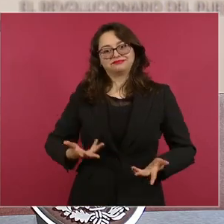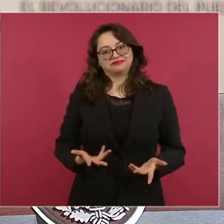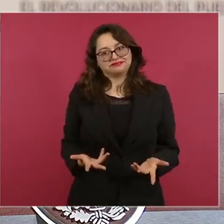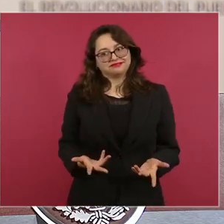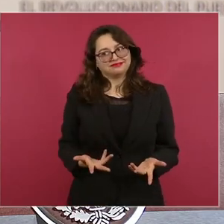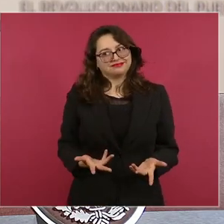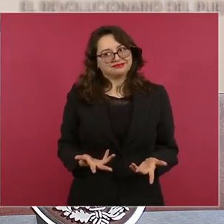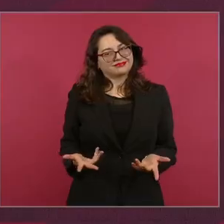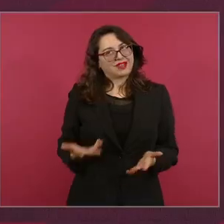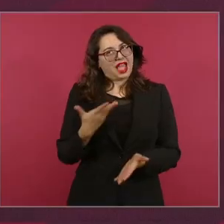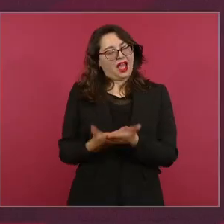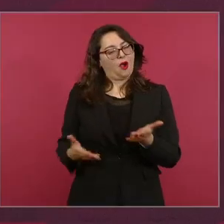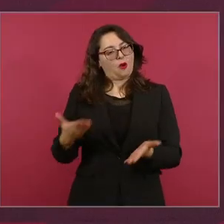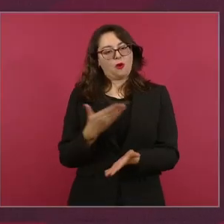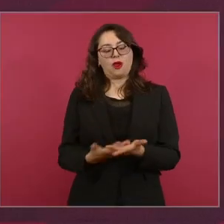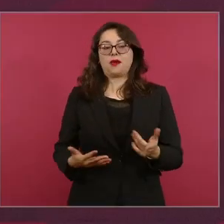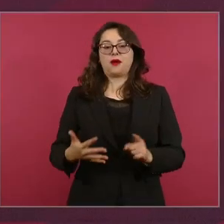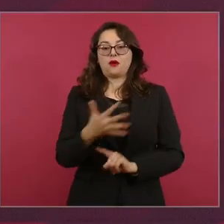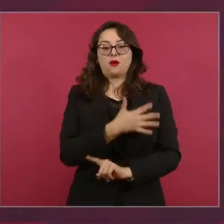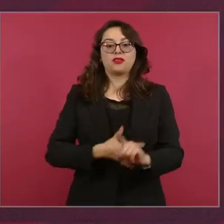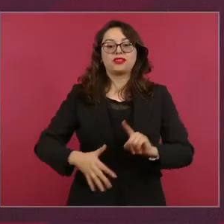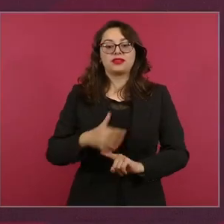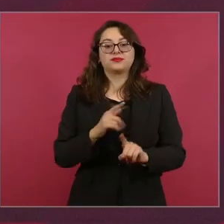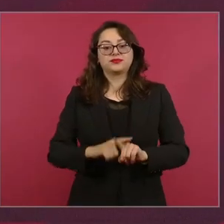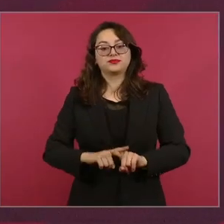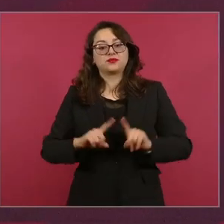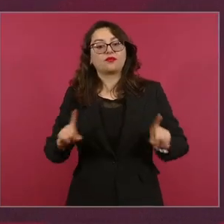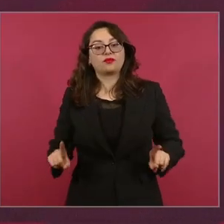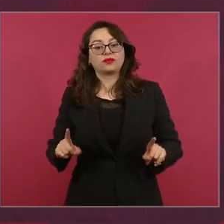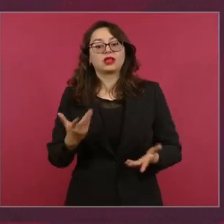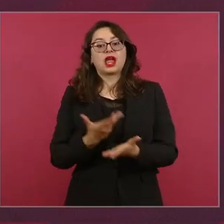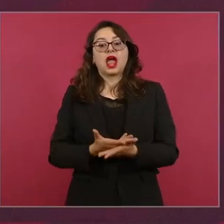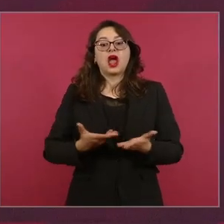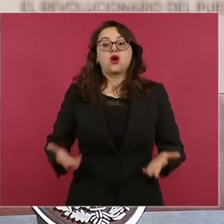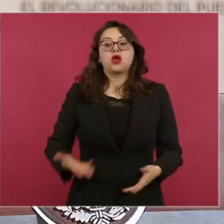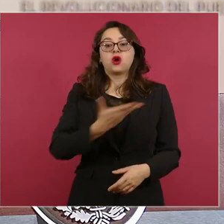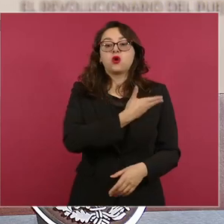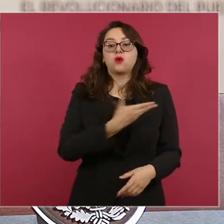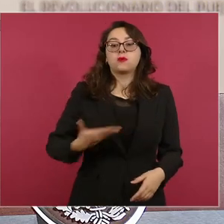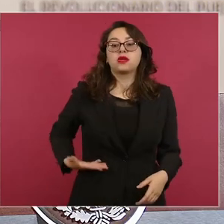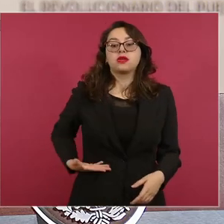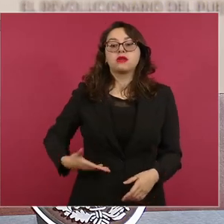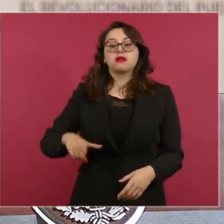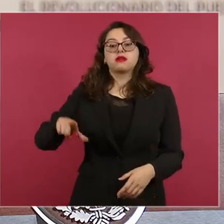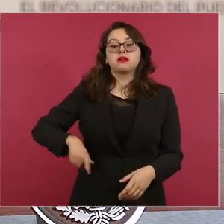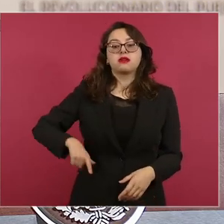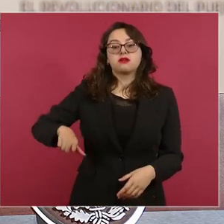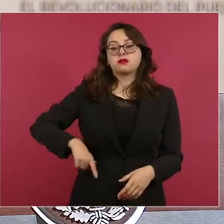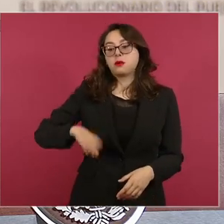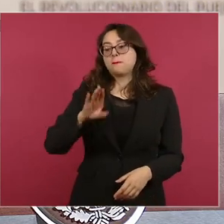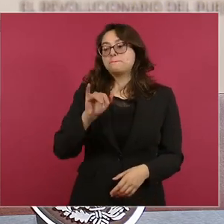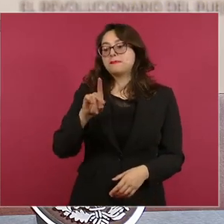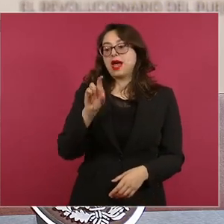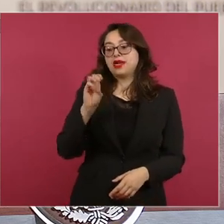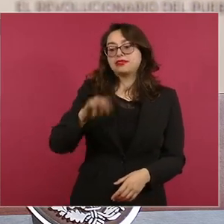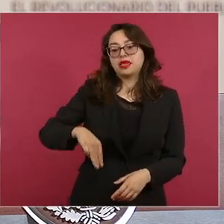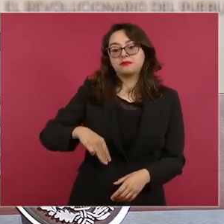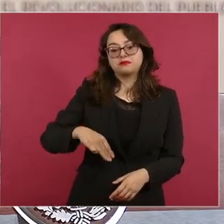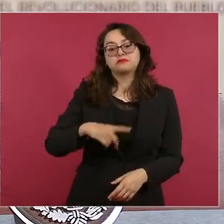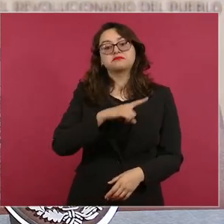que ahora el gobierno del presidente Biden esté